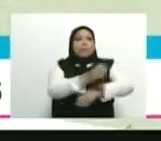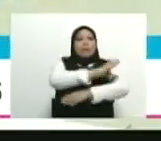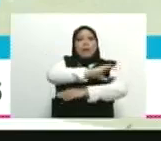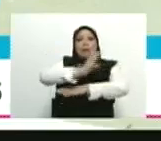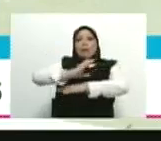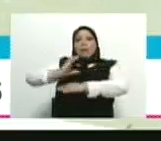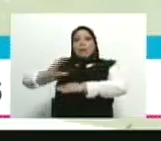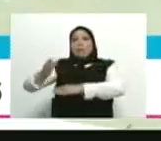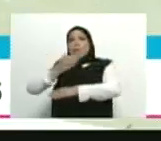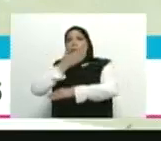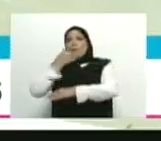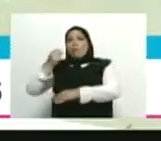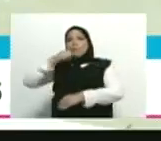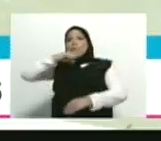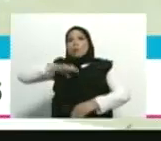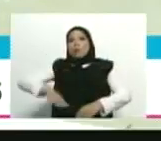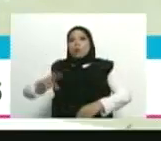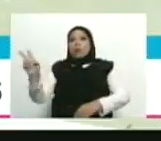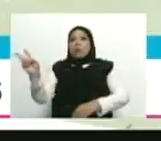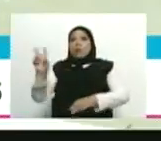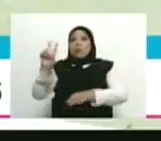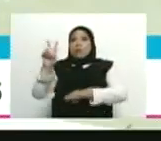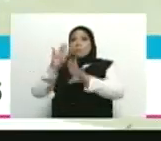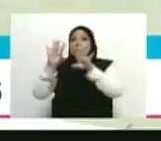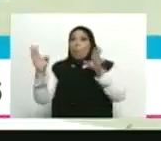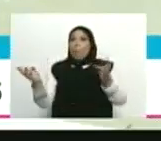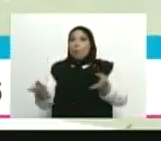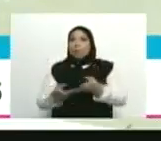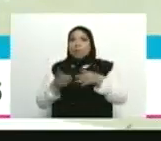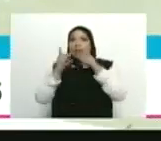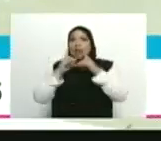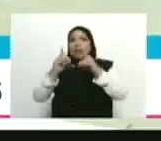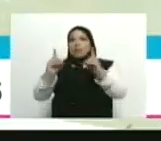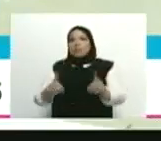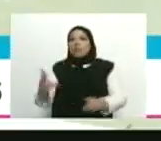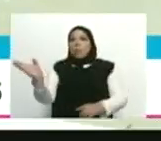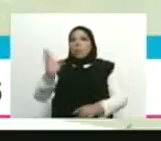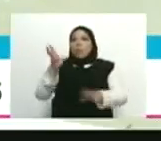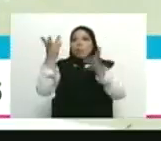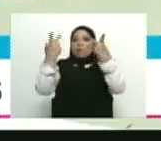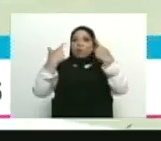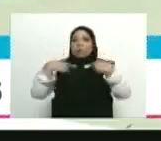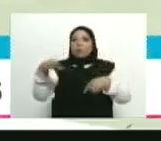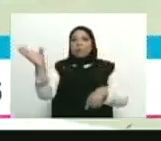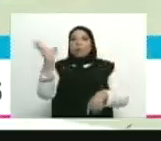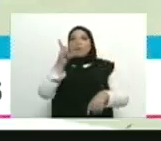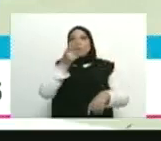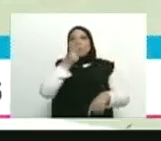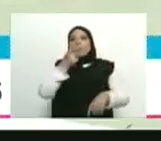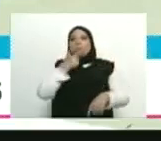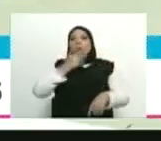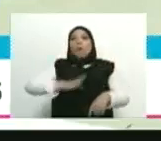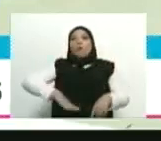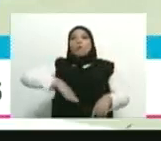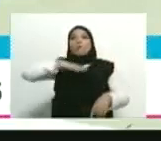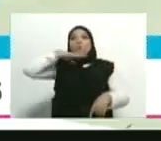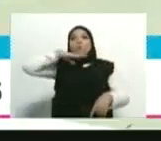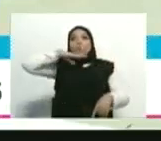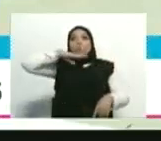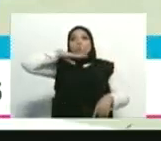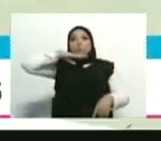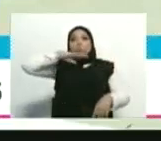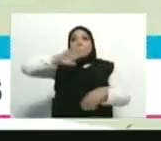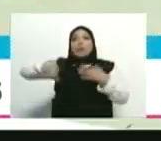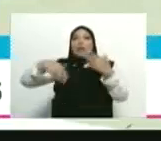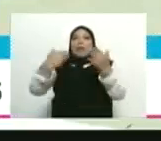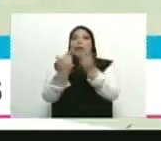historia. Y ahora los Leones del Caracas han tomado la decisión correcta. Ustedes van a ver ese estadio full,